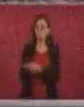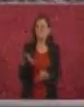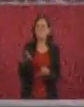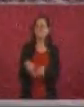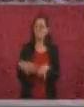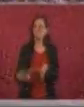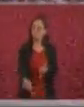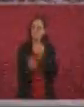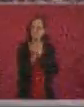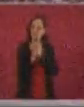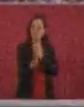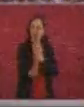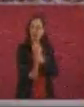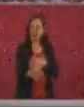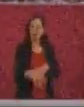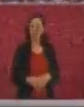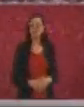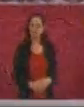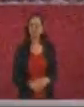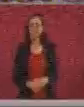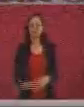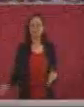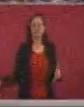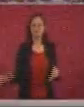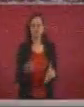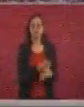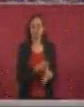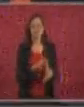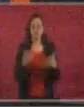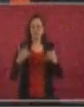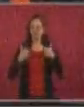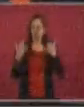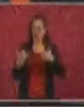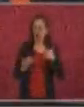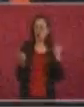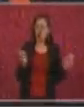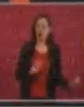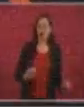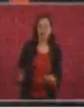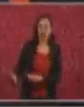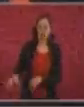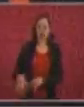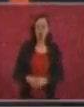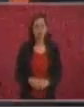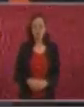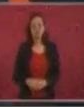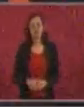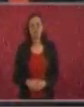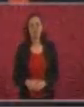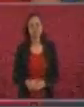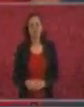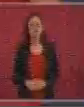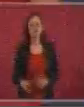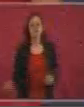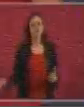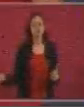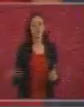Los gobernadores dominan sus estados, son un peso, decíamos, y